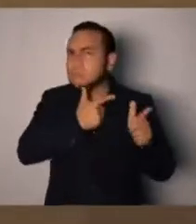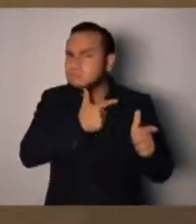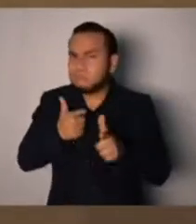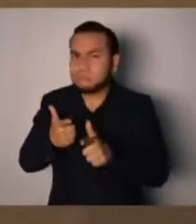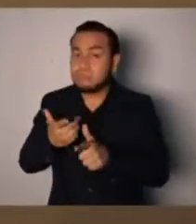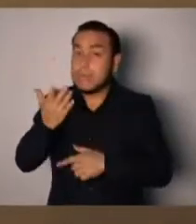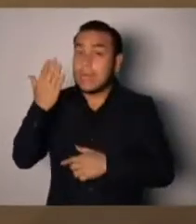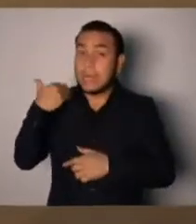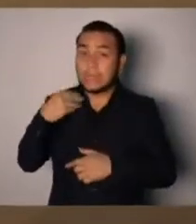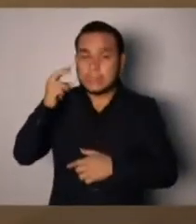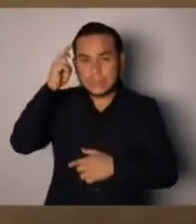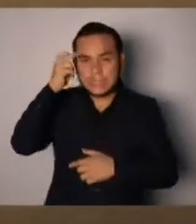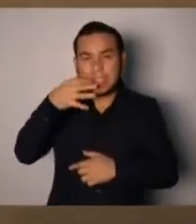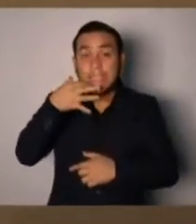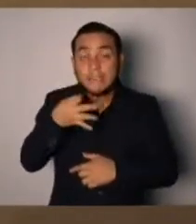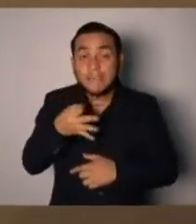cobardemente